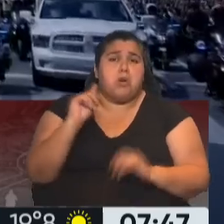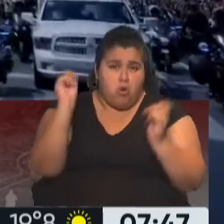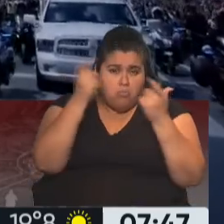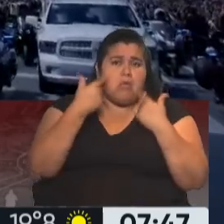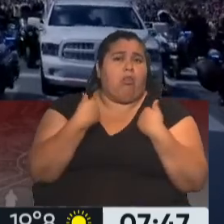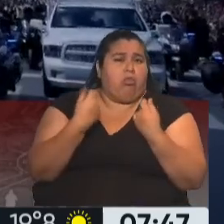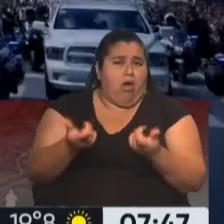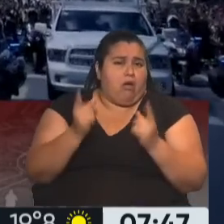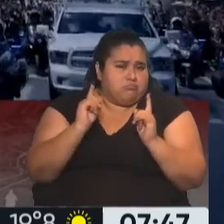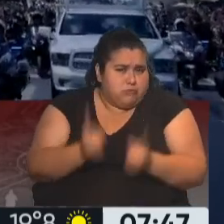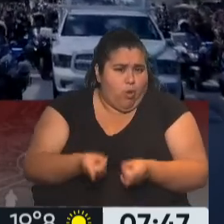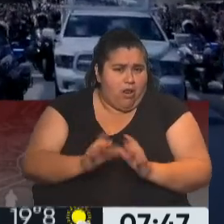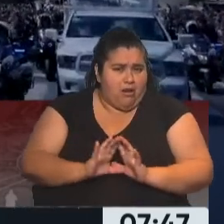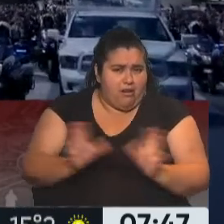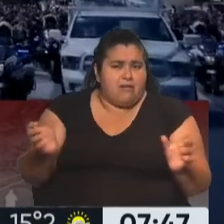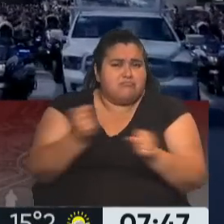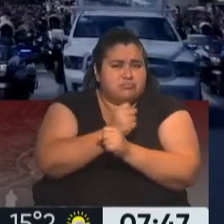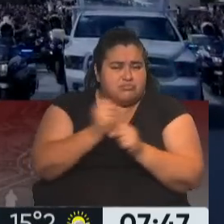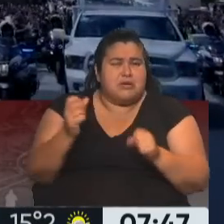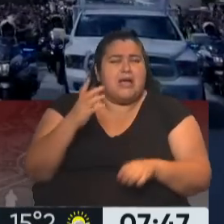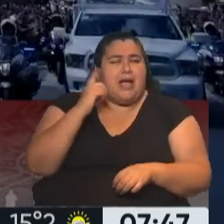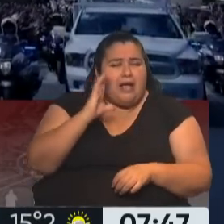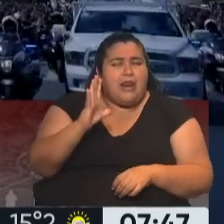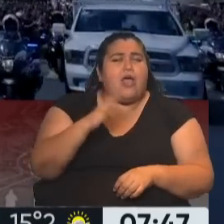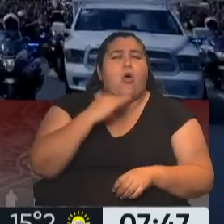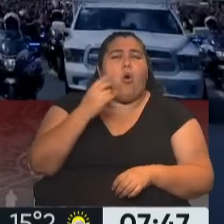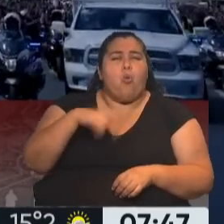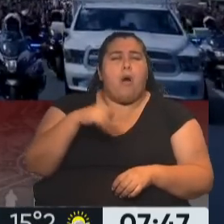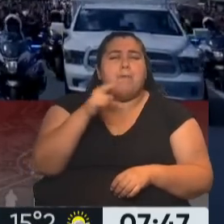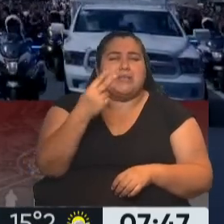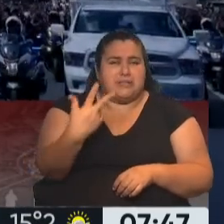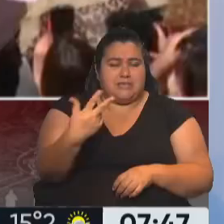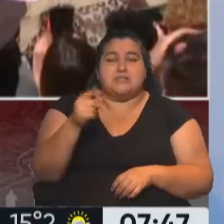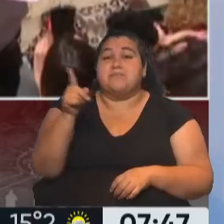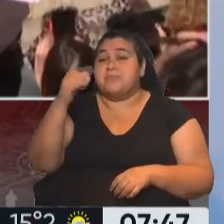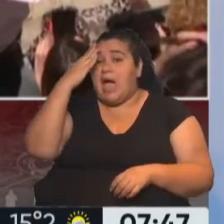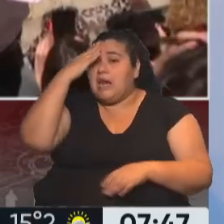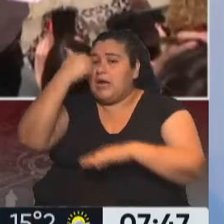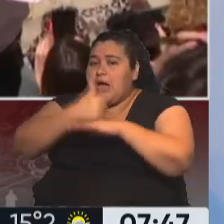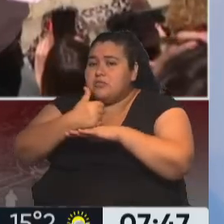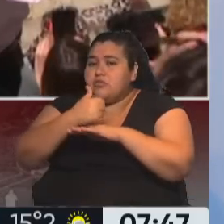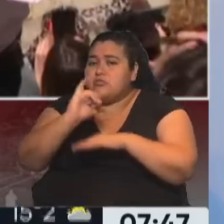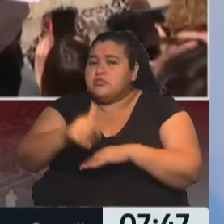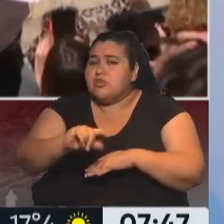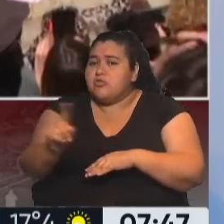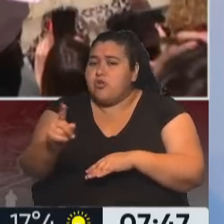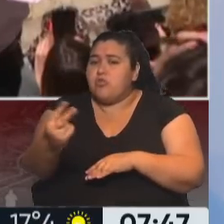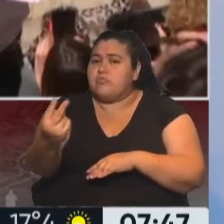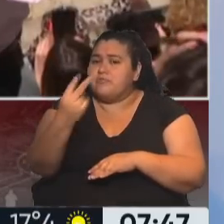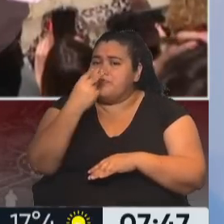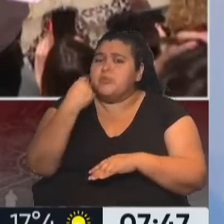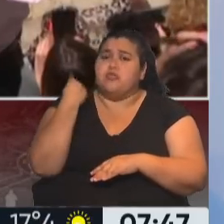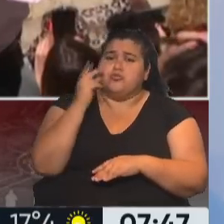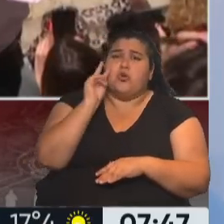canonizó igual, no sé si fue Me parece que Juan 23. Ahí está. Alejandro Tito y Puerta, a ver. César, volvemos con Ale. Ahí a Santa María la Mayor. Ale, nos estás escuchando, te